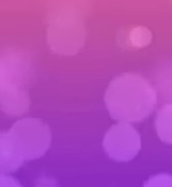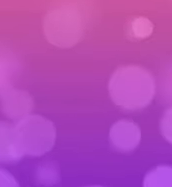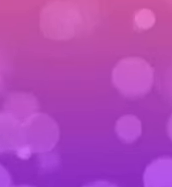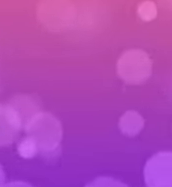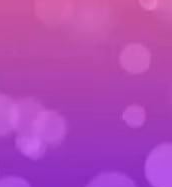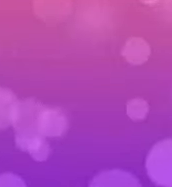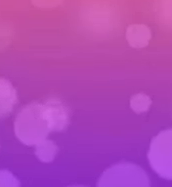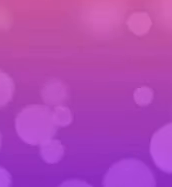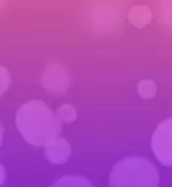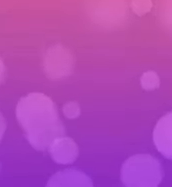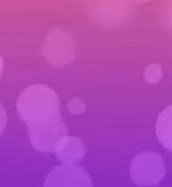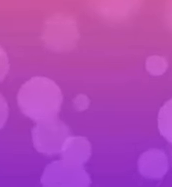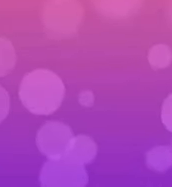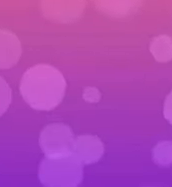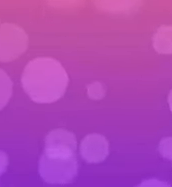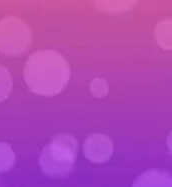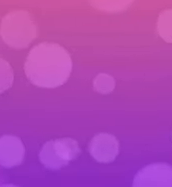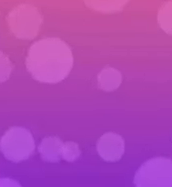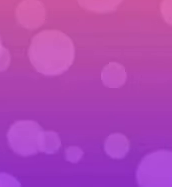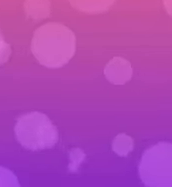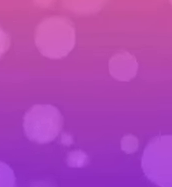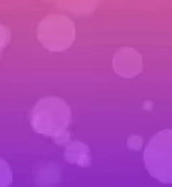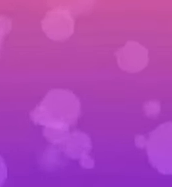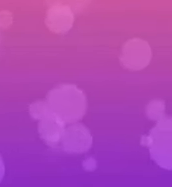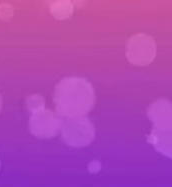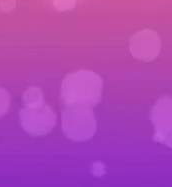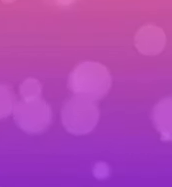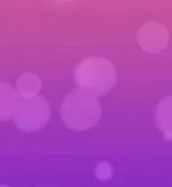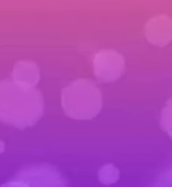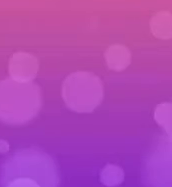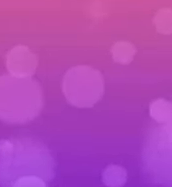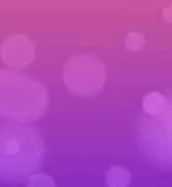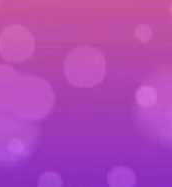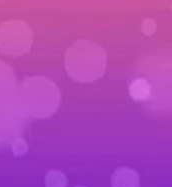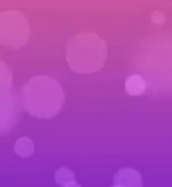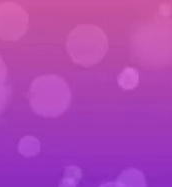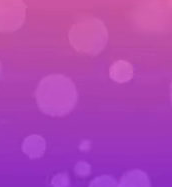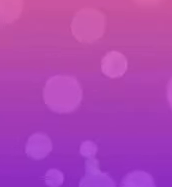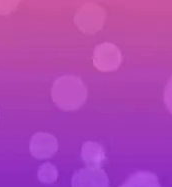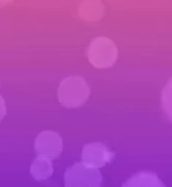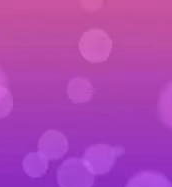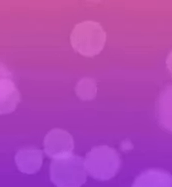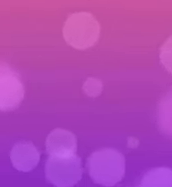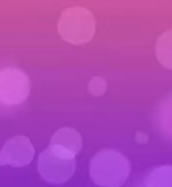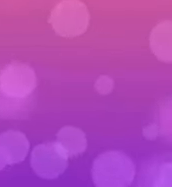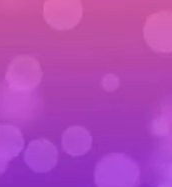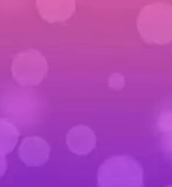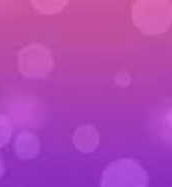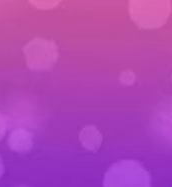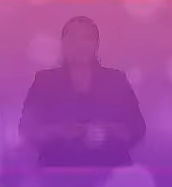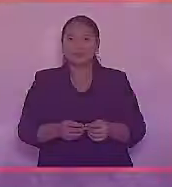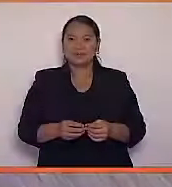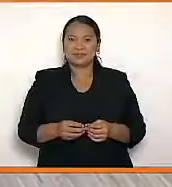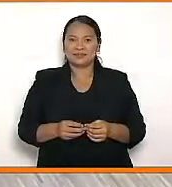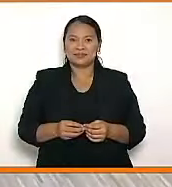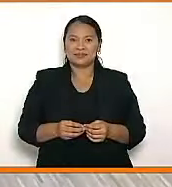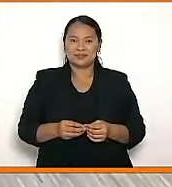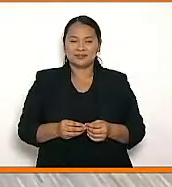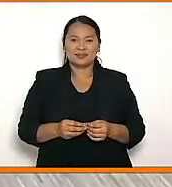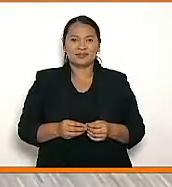emoción, mucha suerte tendré. Bienvenidos al sorteo Loto. Loto. Te cambia la